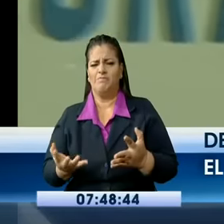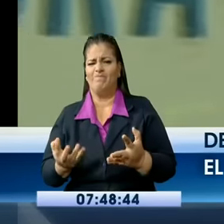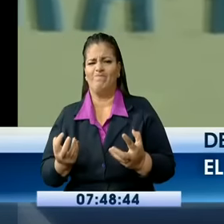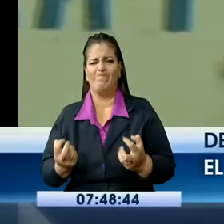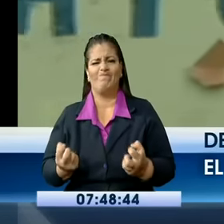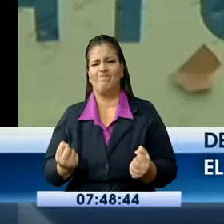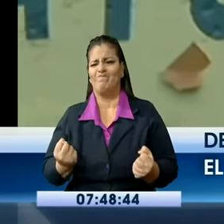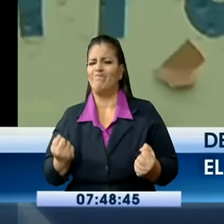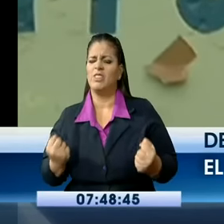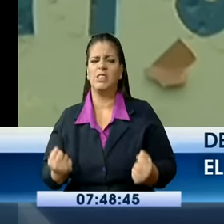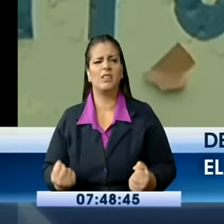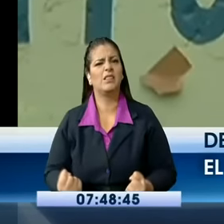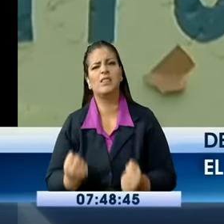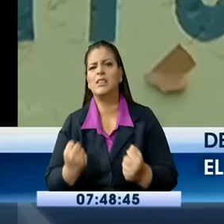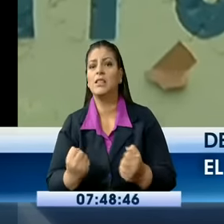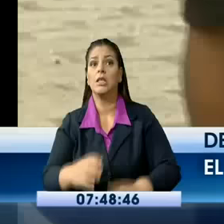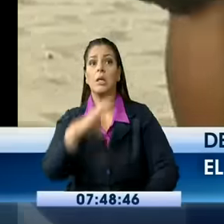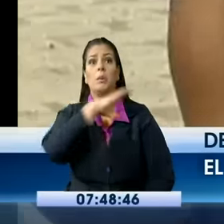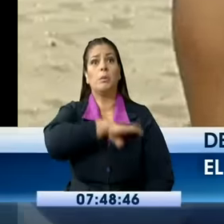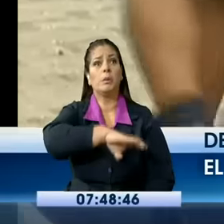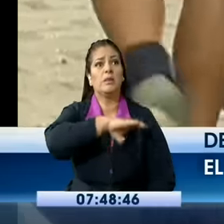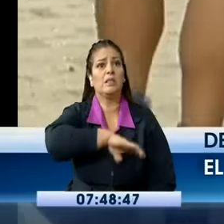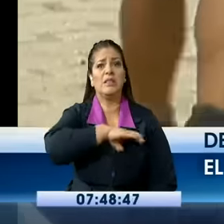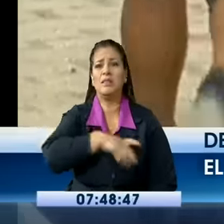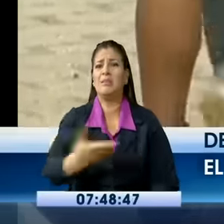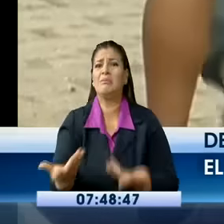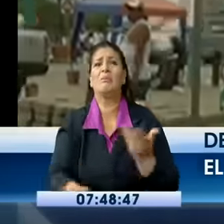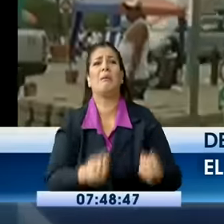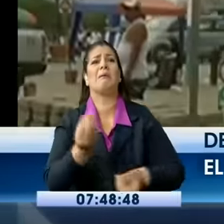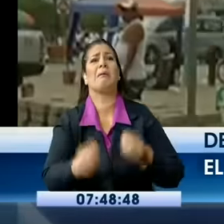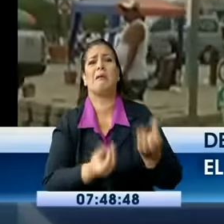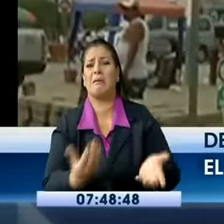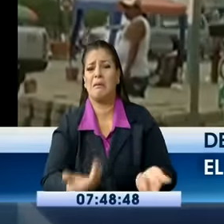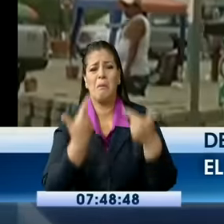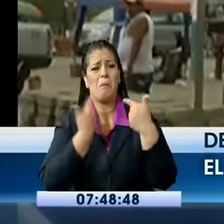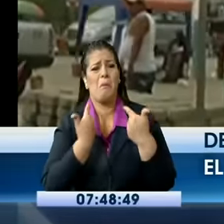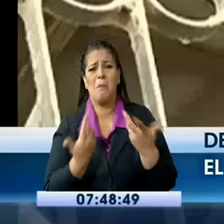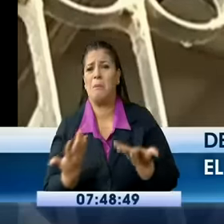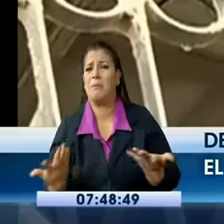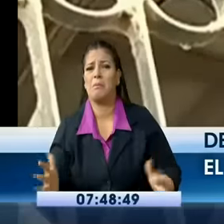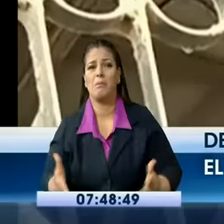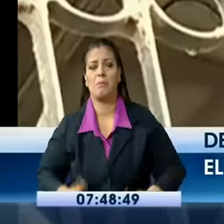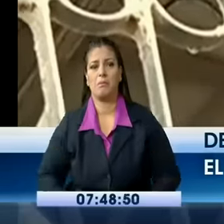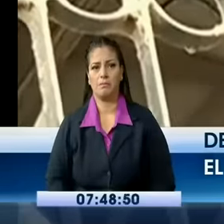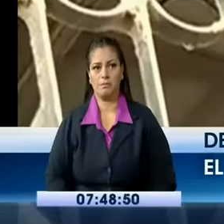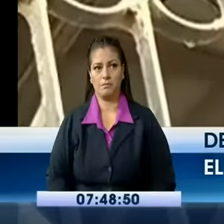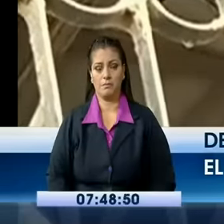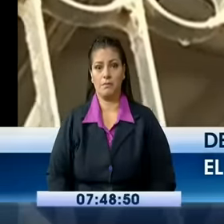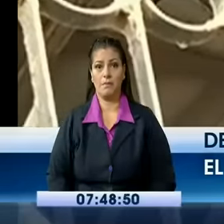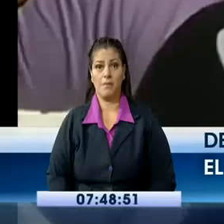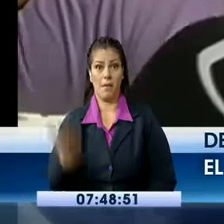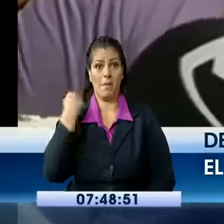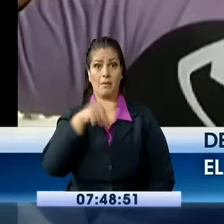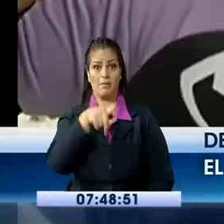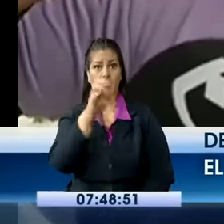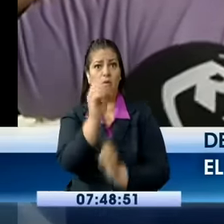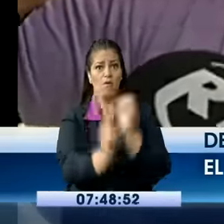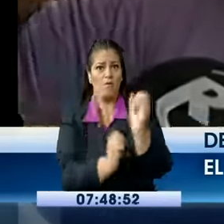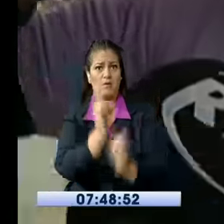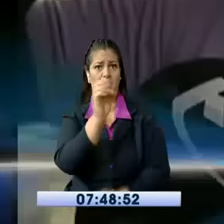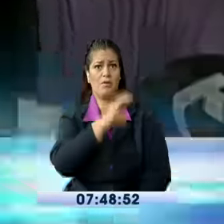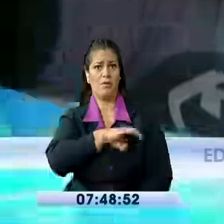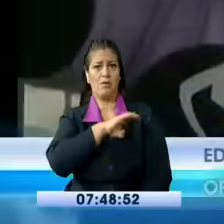encuentran desprotegidos ante el accionar de la delincuencia. Hace años atrás, este era un destacamento de la policía y